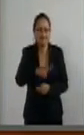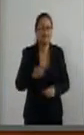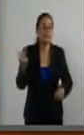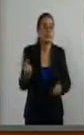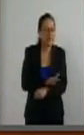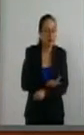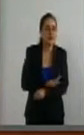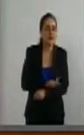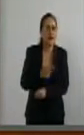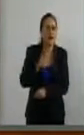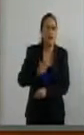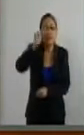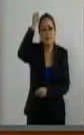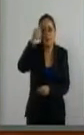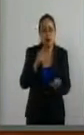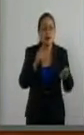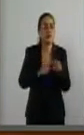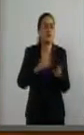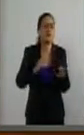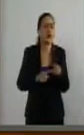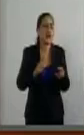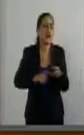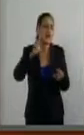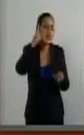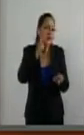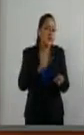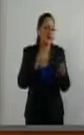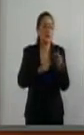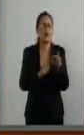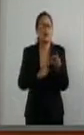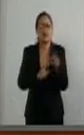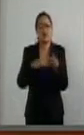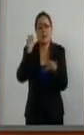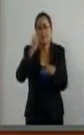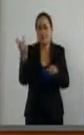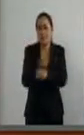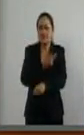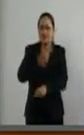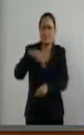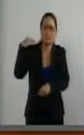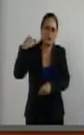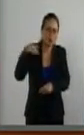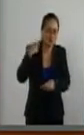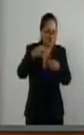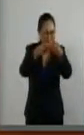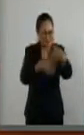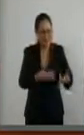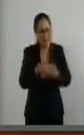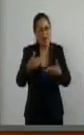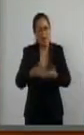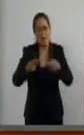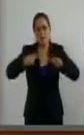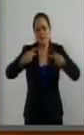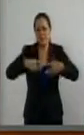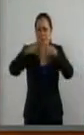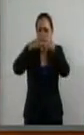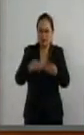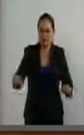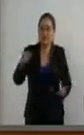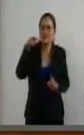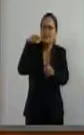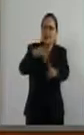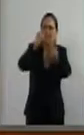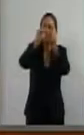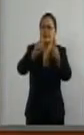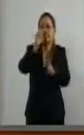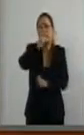una realidad en Tamaulipas, y es una realidad en Guerrero, y es una realidad en Michoacán. Y hoy los desaparecidos tienen que ver con